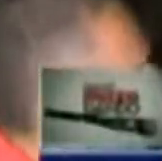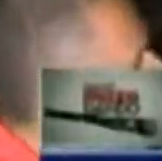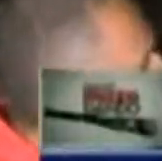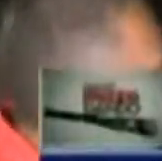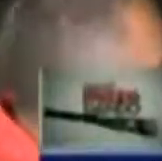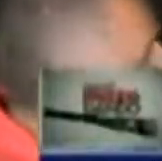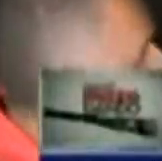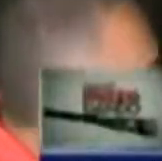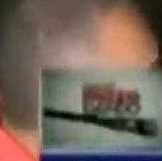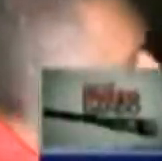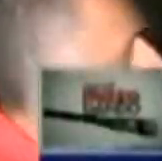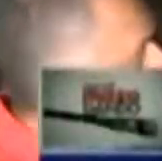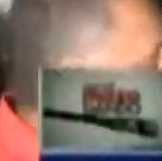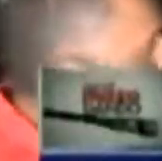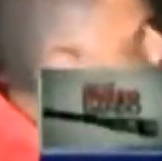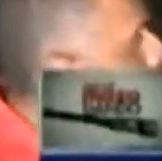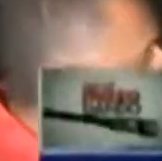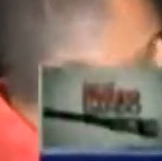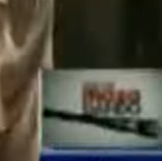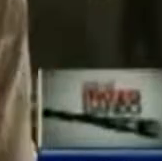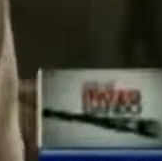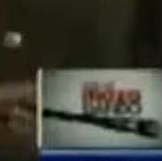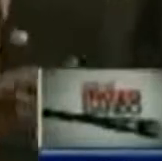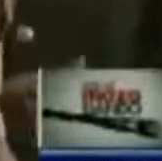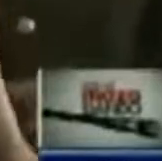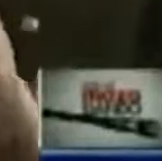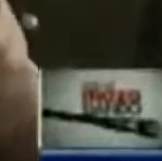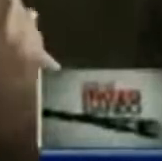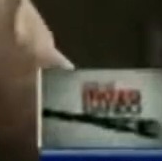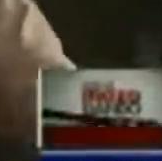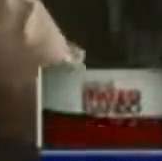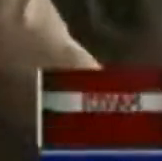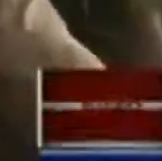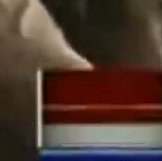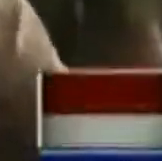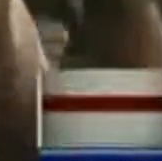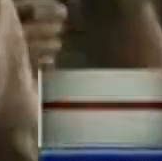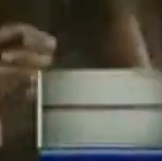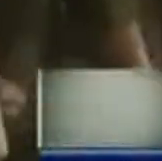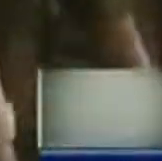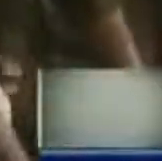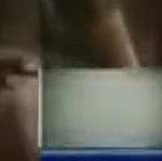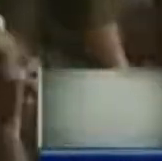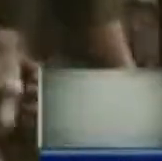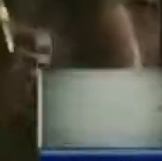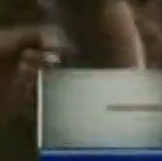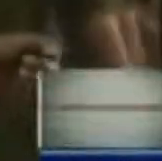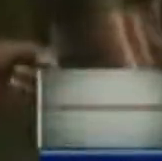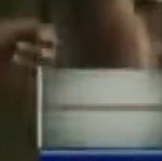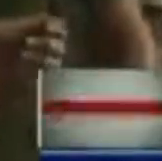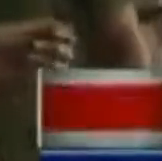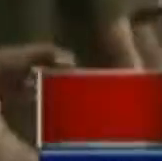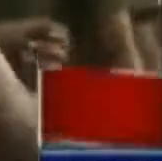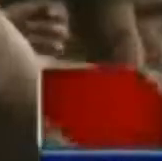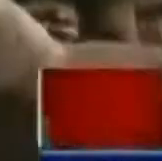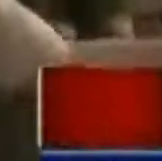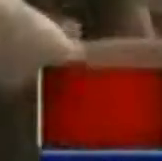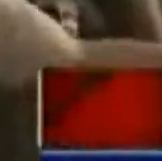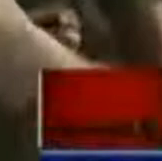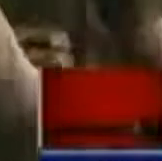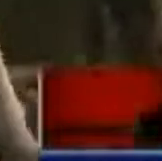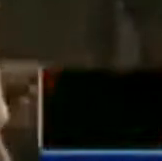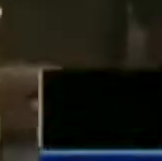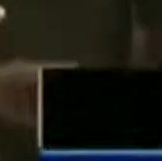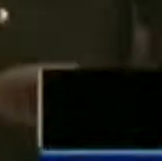yo quiero ser como él Yo quiero yo quiero ser yo quiero ser yo quiero ser yo quiero